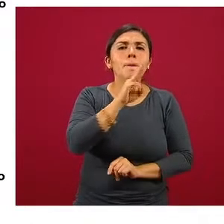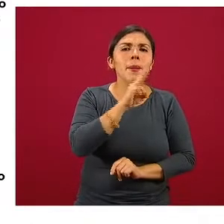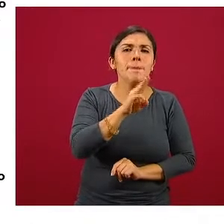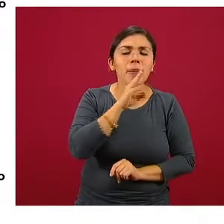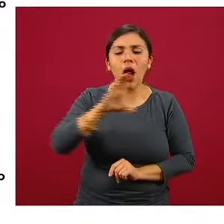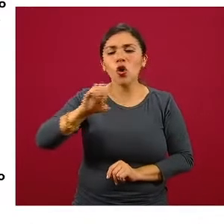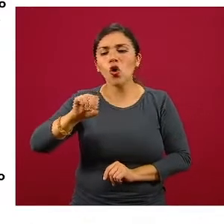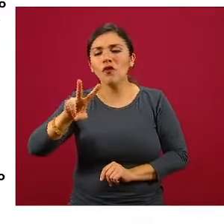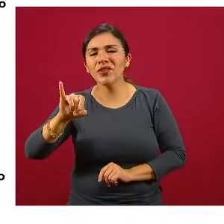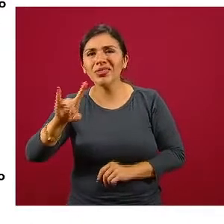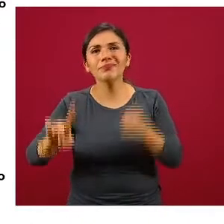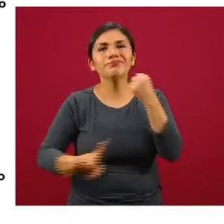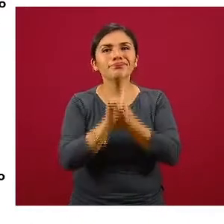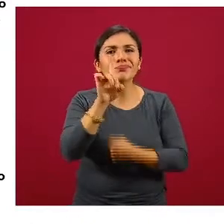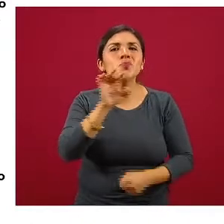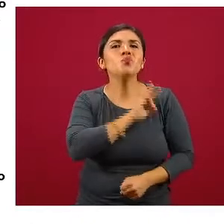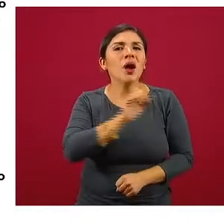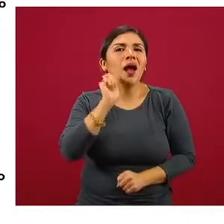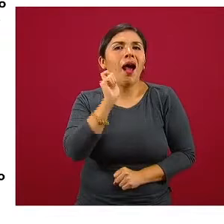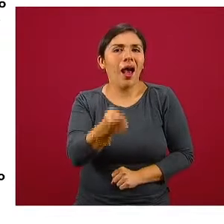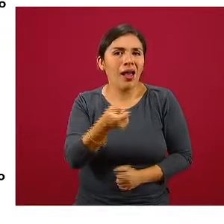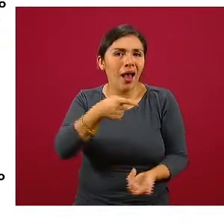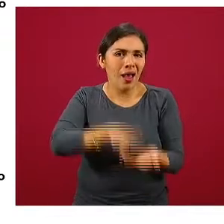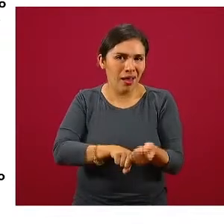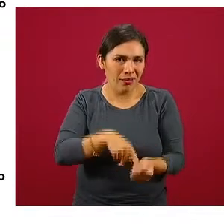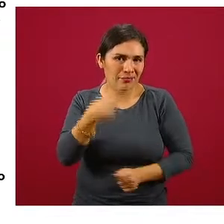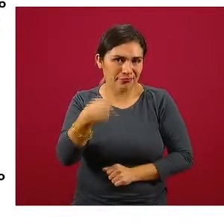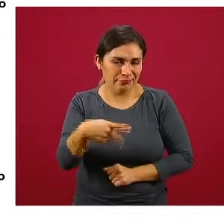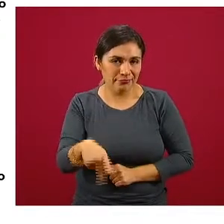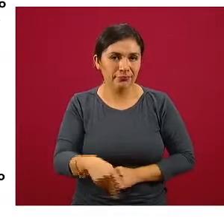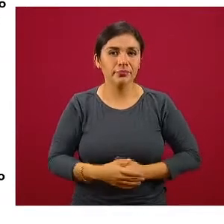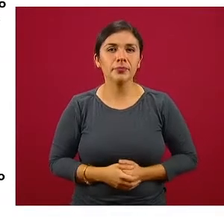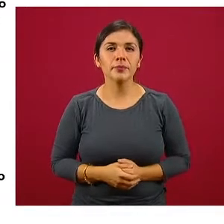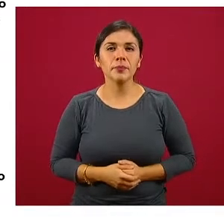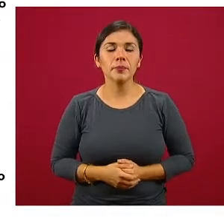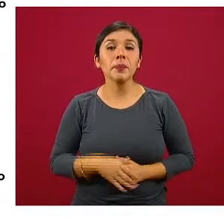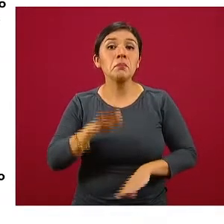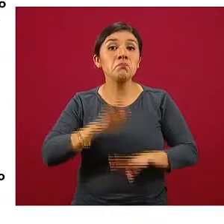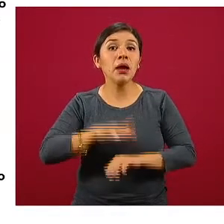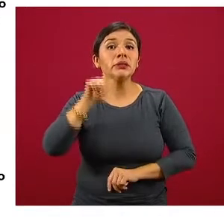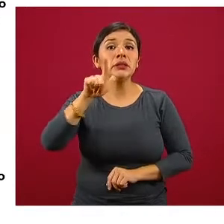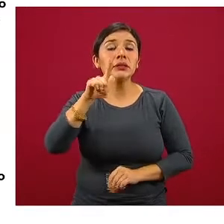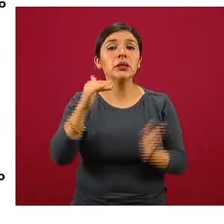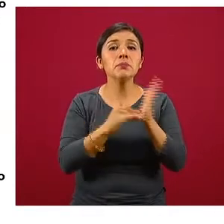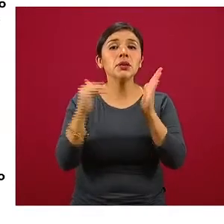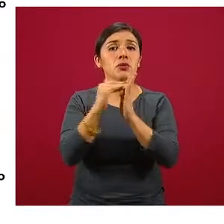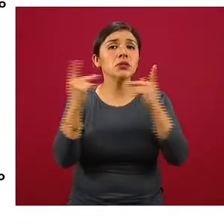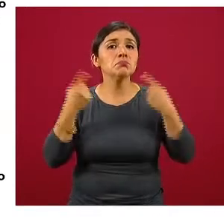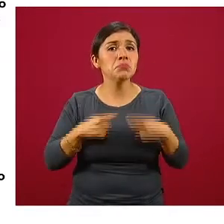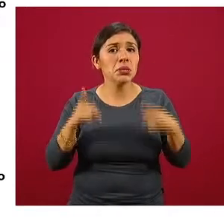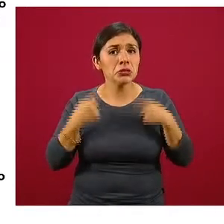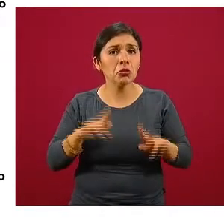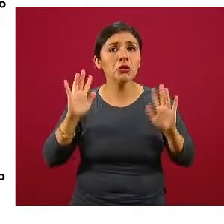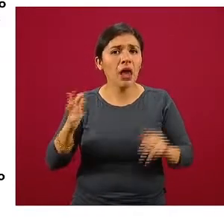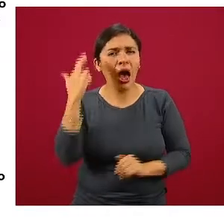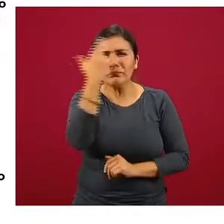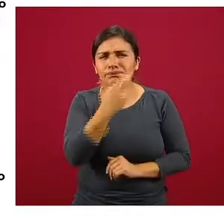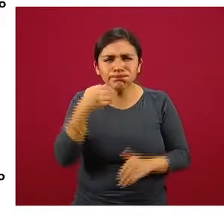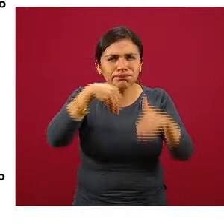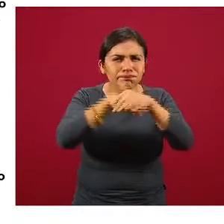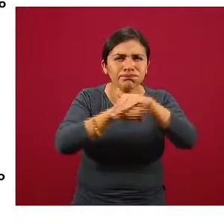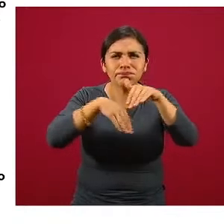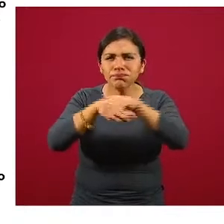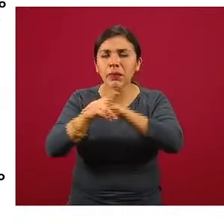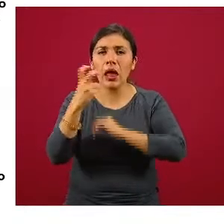y COVID, embarazo y COVID y los riesgos que esto implica. Más de 17 millones de personas revisaron